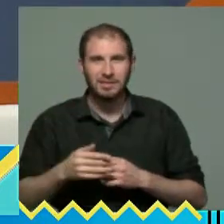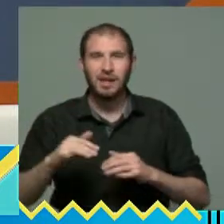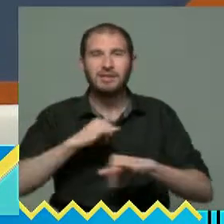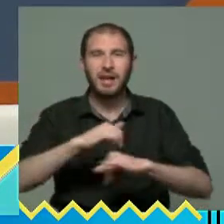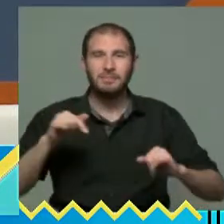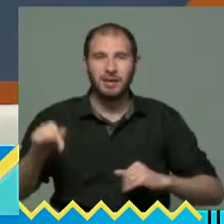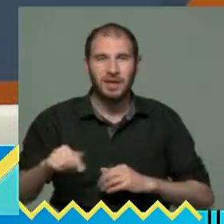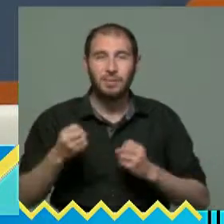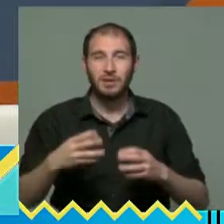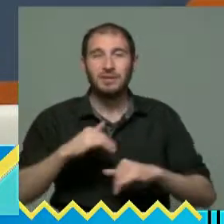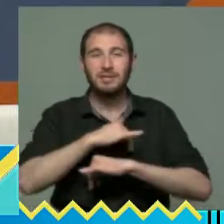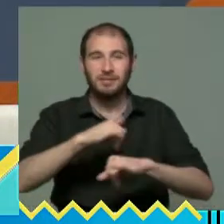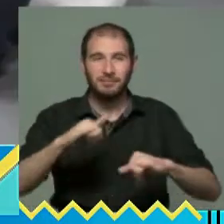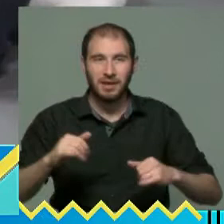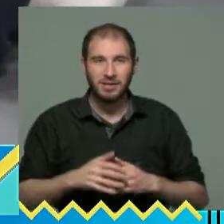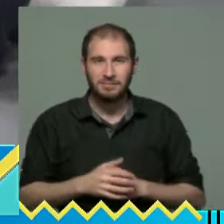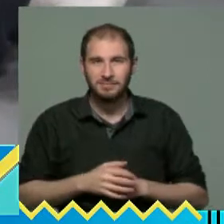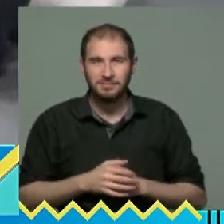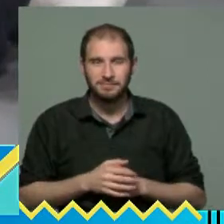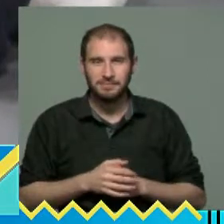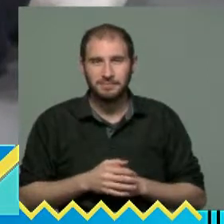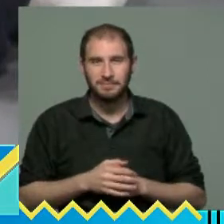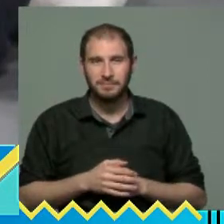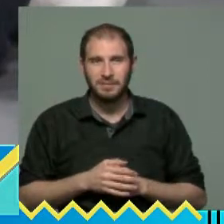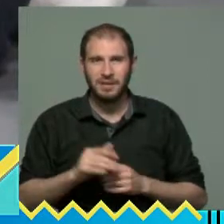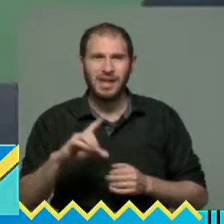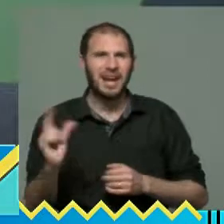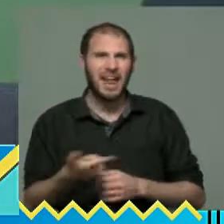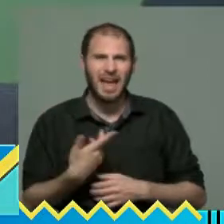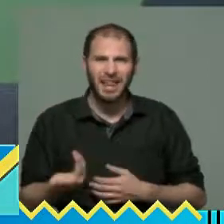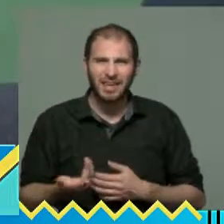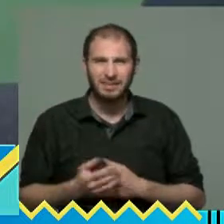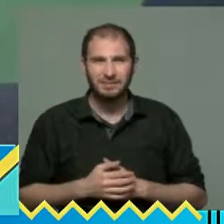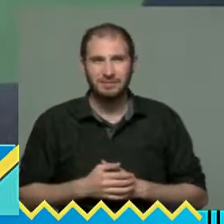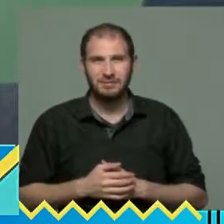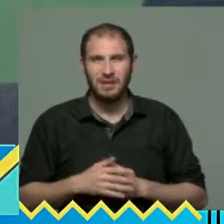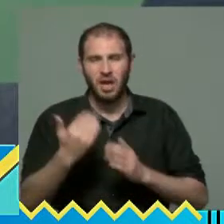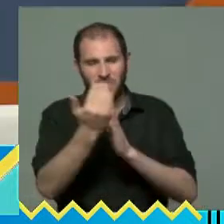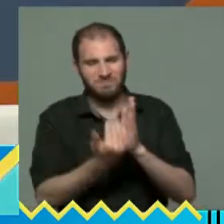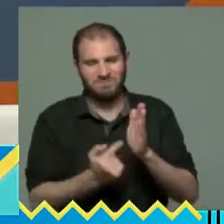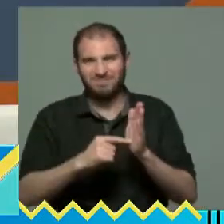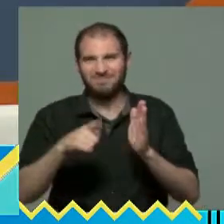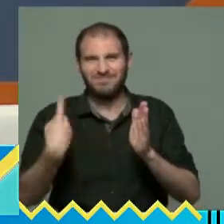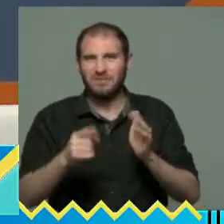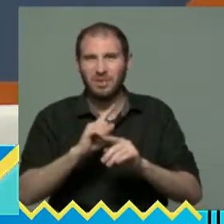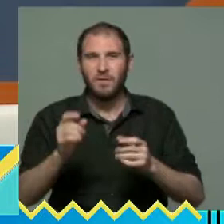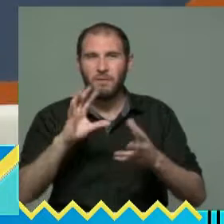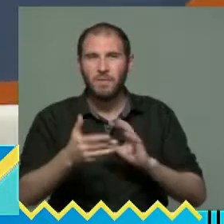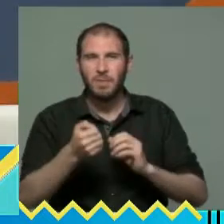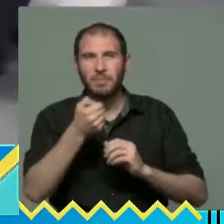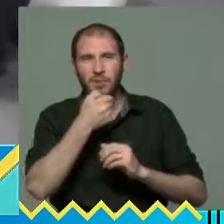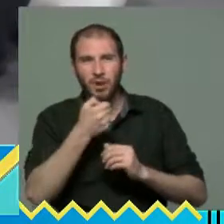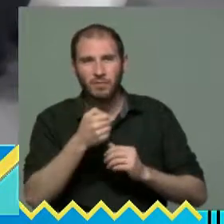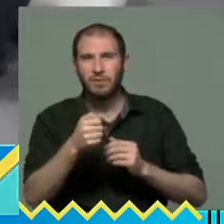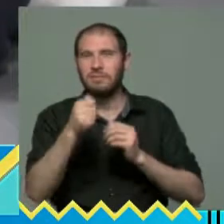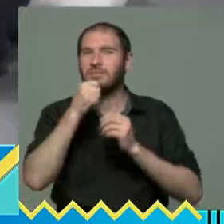campaña, porque hizo una campaña muy extraña, digamos, fuera de protocolo, como aparecía con